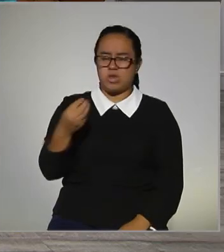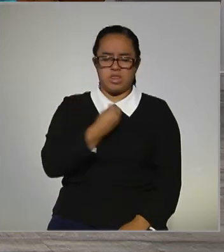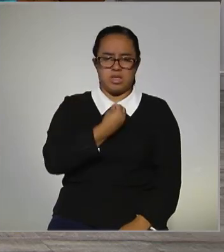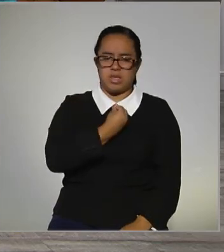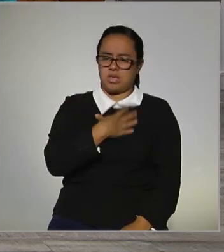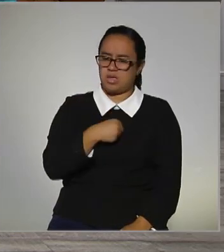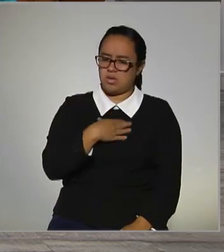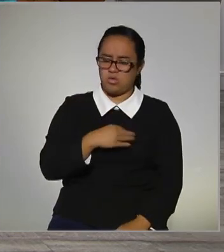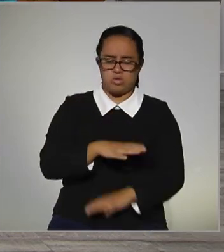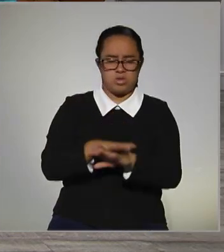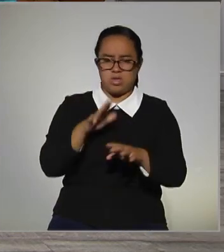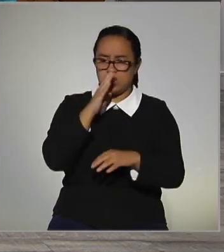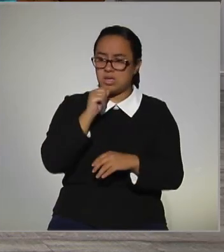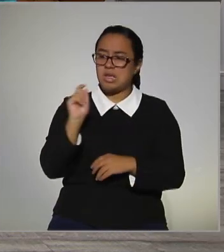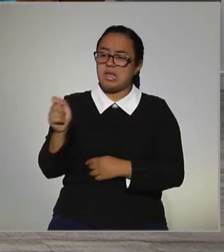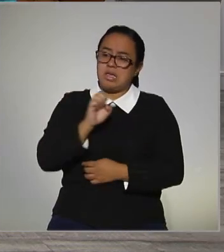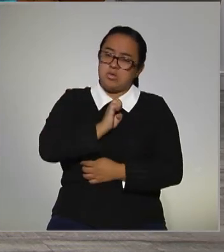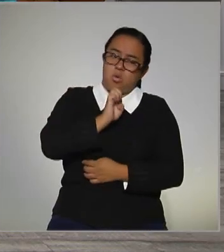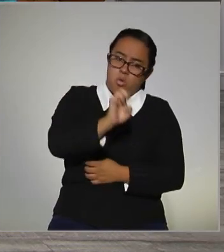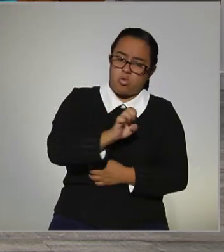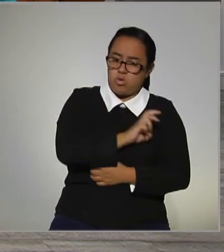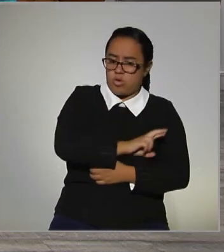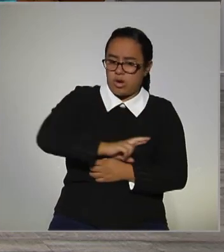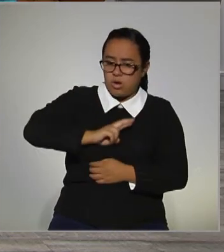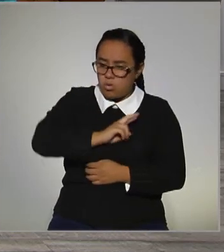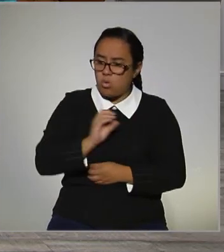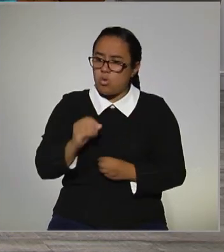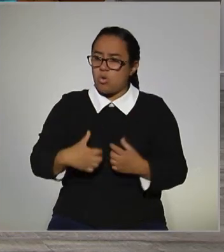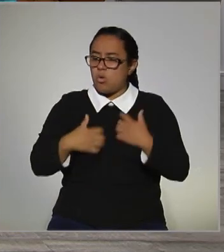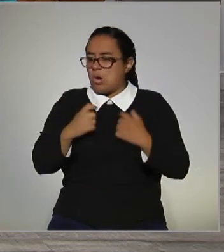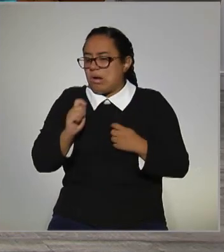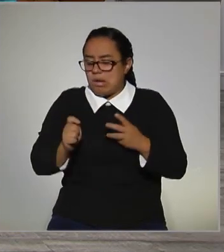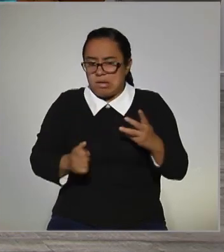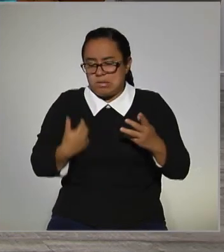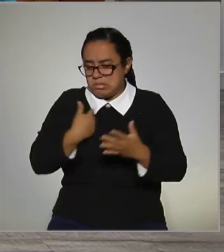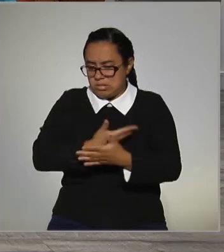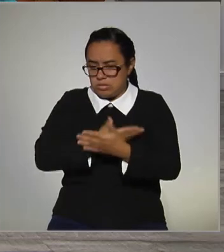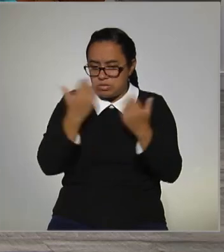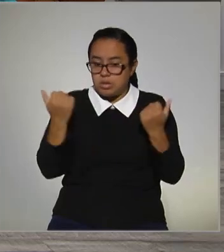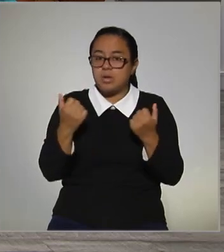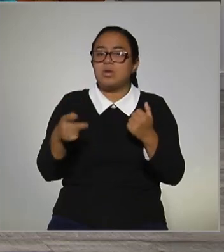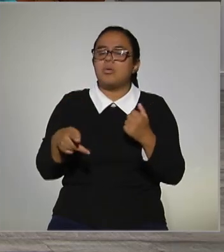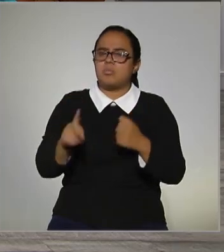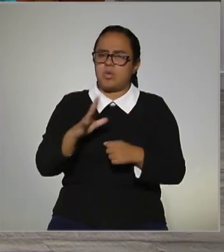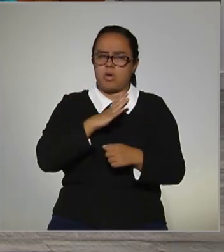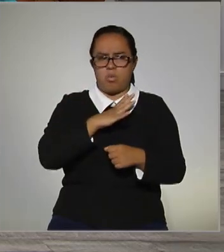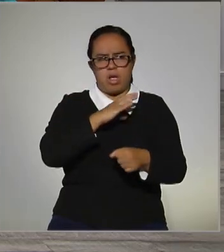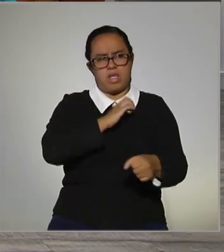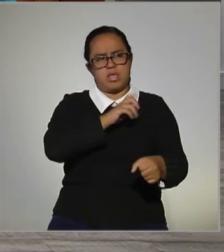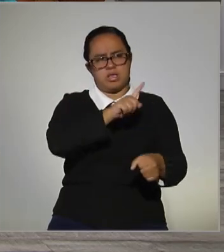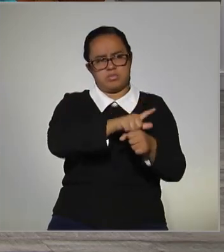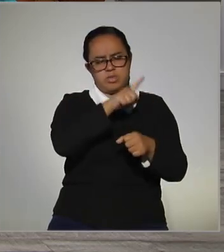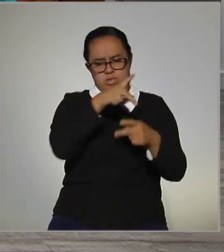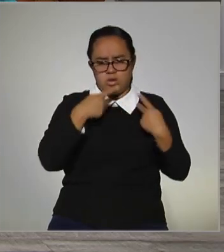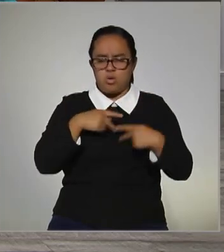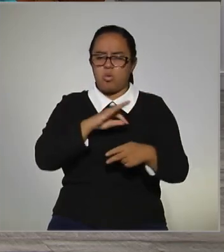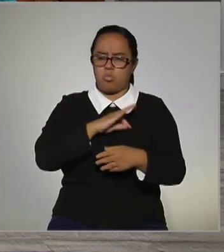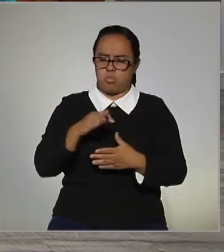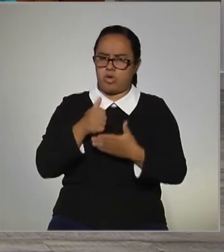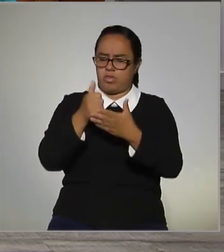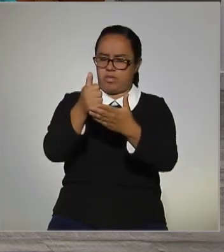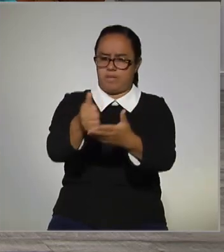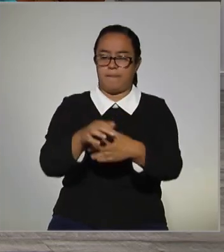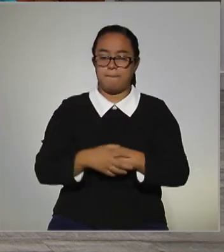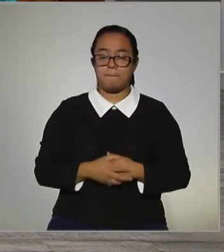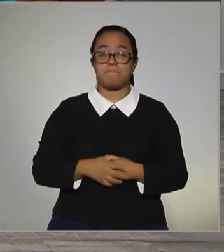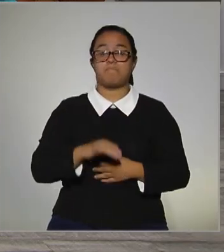hijo, no sé si es odio, si es resentimiento, si es enojo, qué lo provoca, pues saber que hay especialistas que los pueden ayudar. Así es.